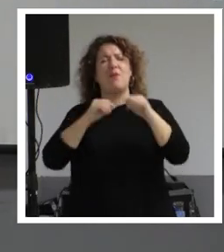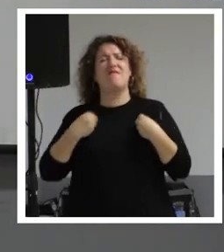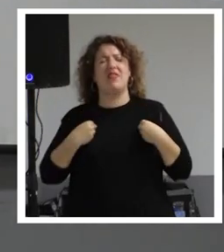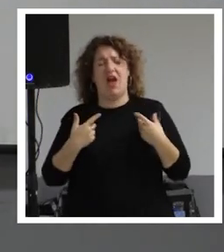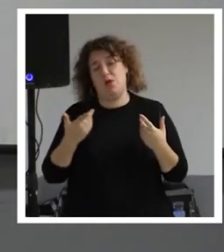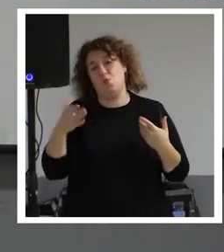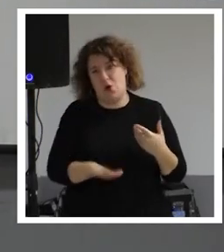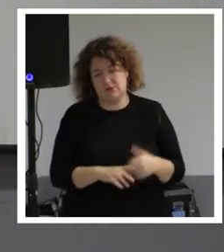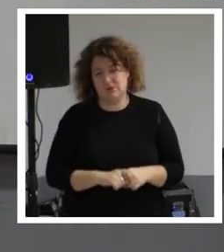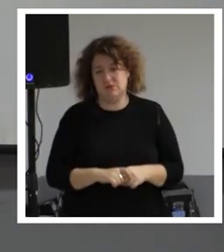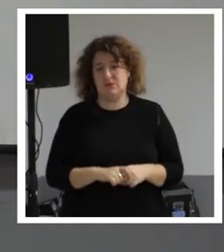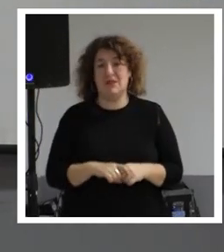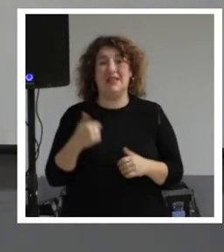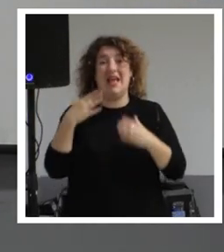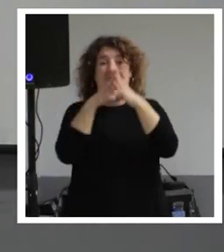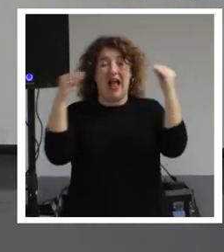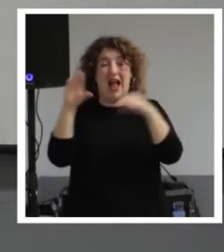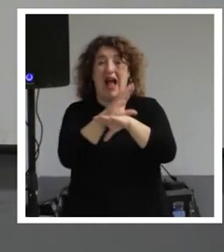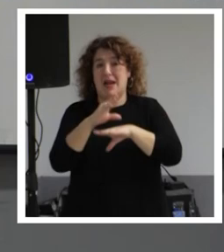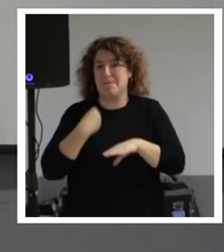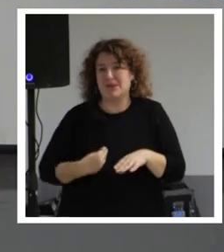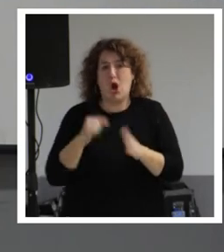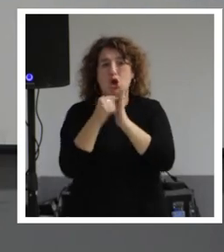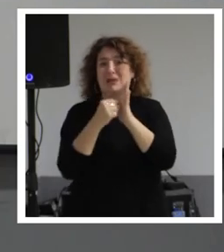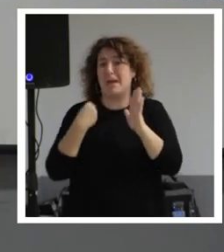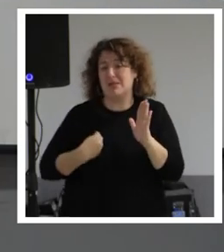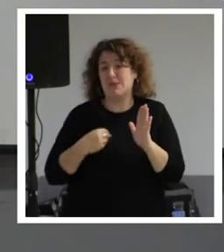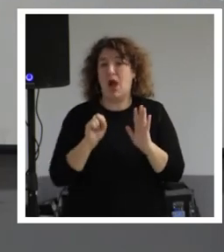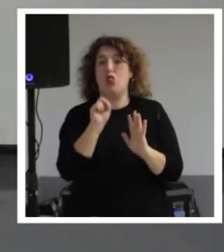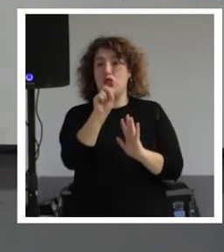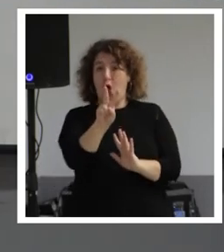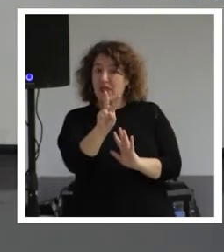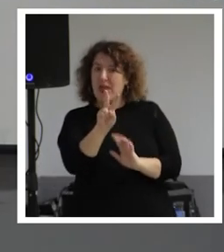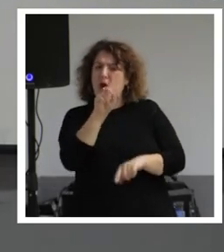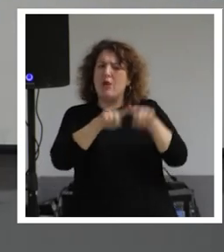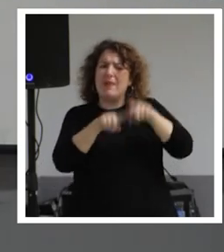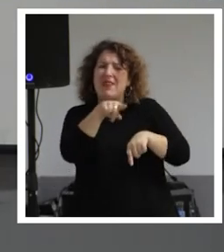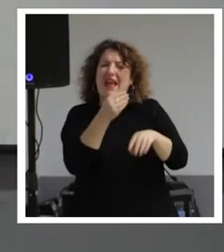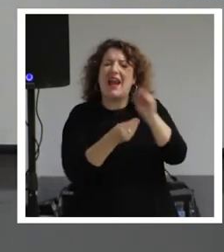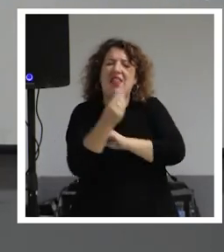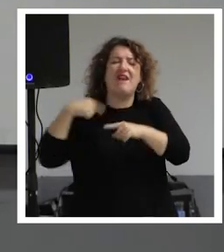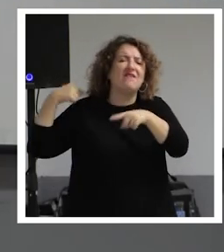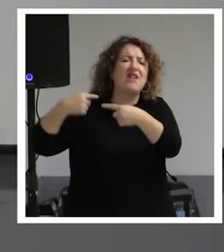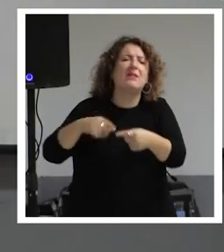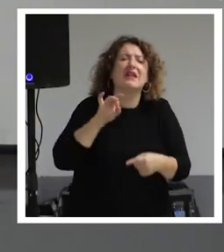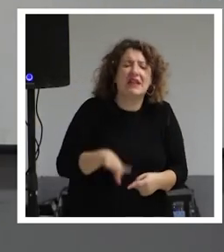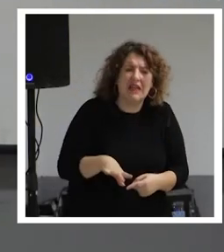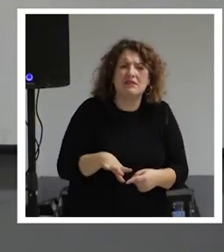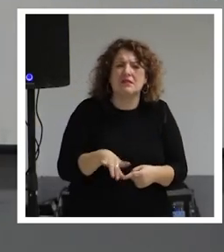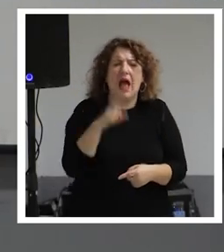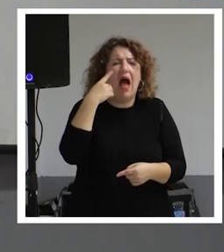hiper privatizado en donde un grupo de transnacionales decide hasta nuestra forma de morir en donde dos estudiantes